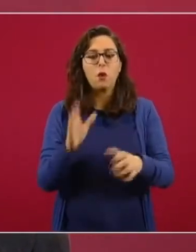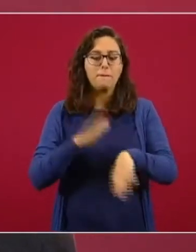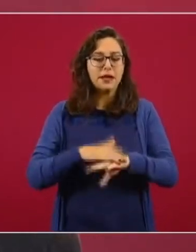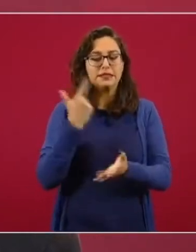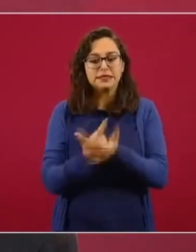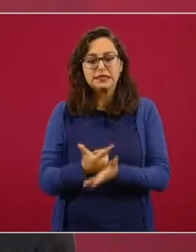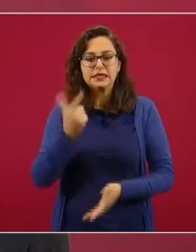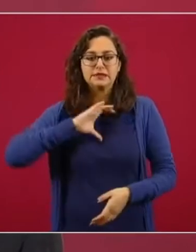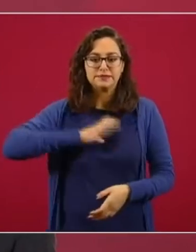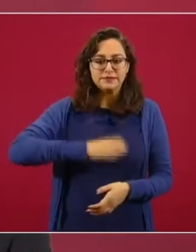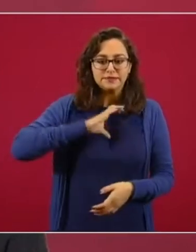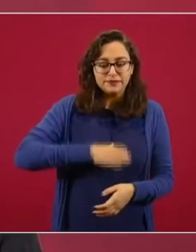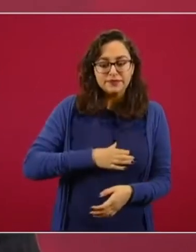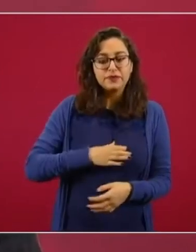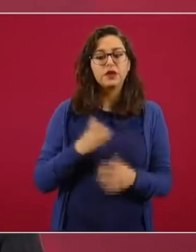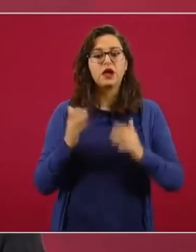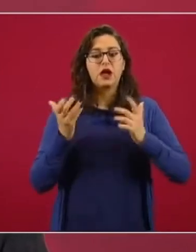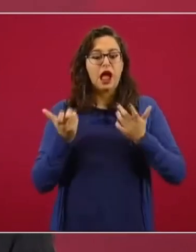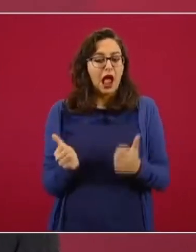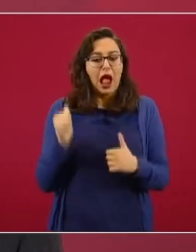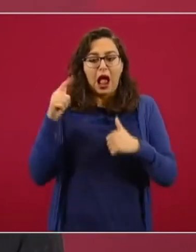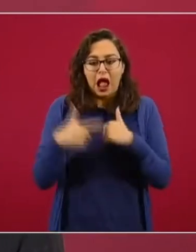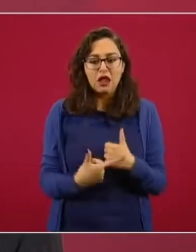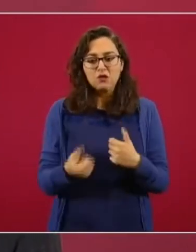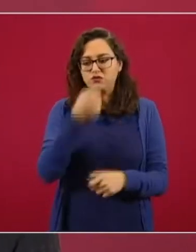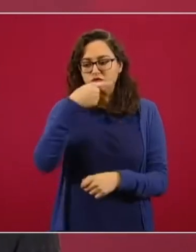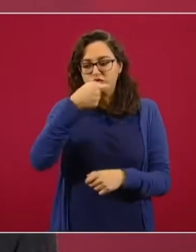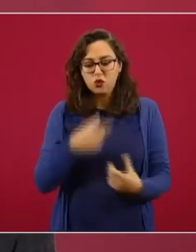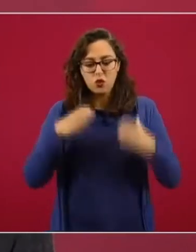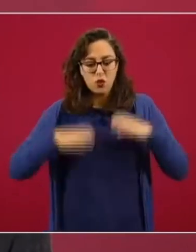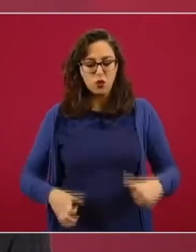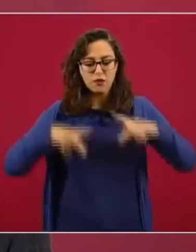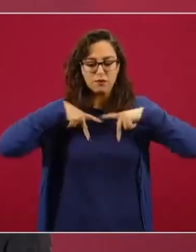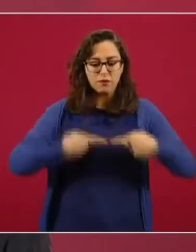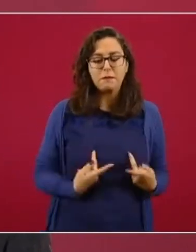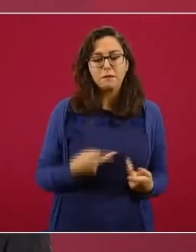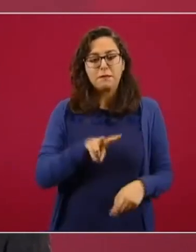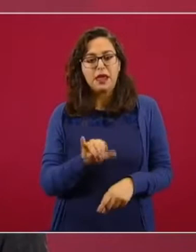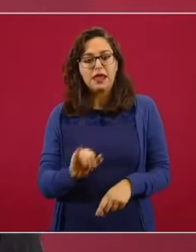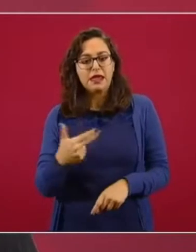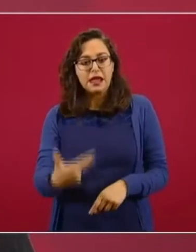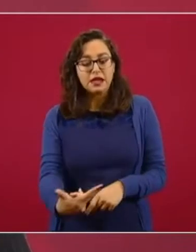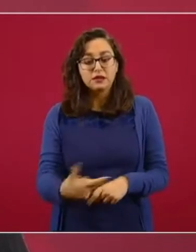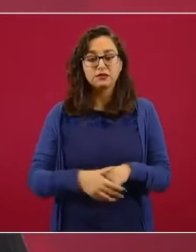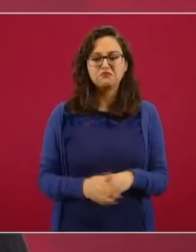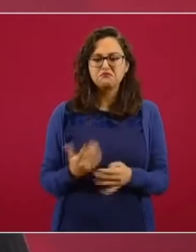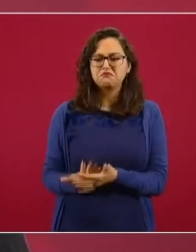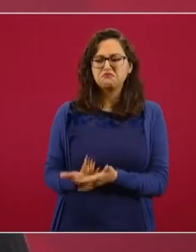crónica, cáncer, utiliza medicamentos que deprimen el sistema inmune, vive con VIH, no